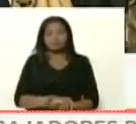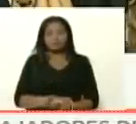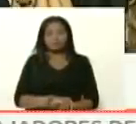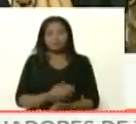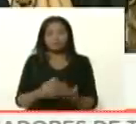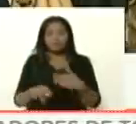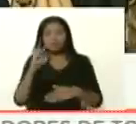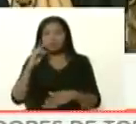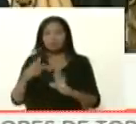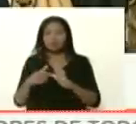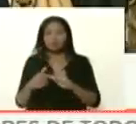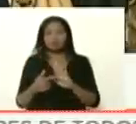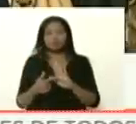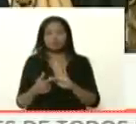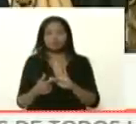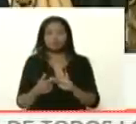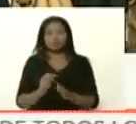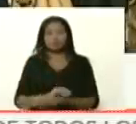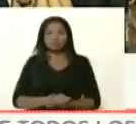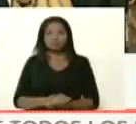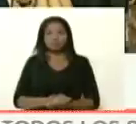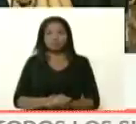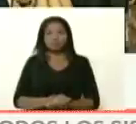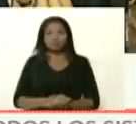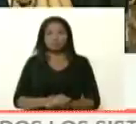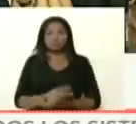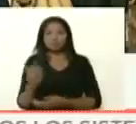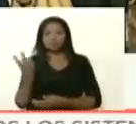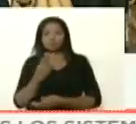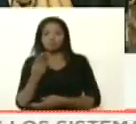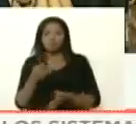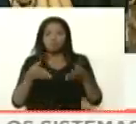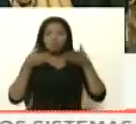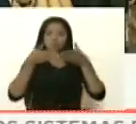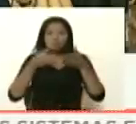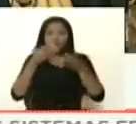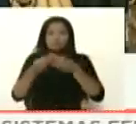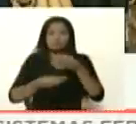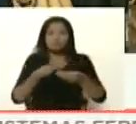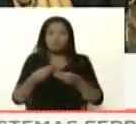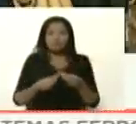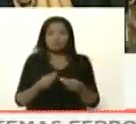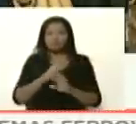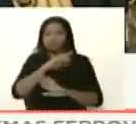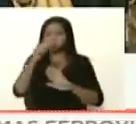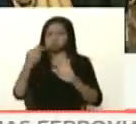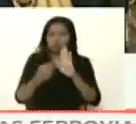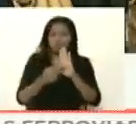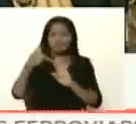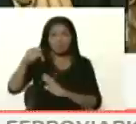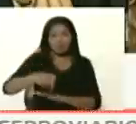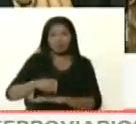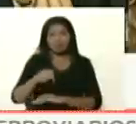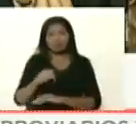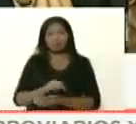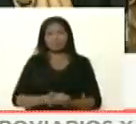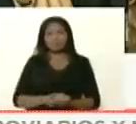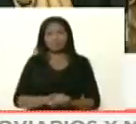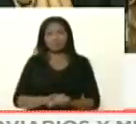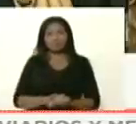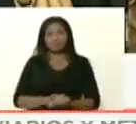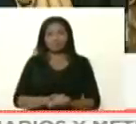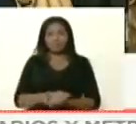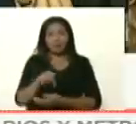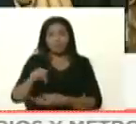el acto de botadura de dos embarcaciones hechas 100% con material y